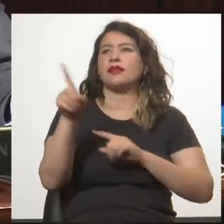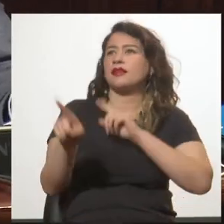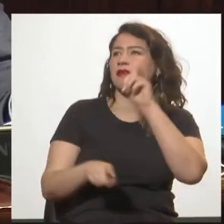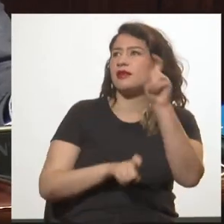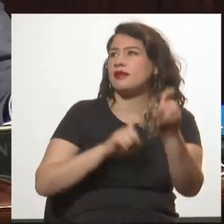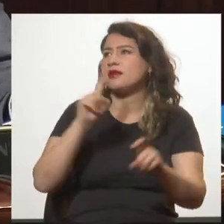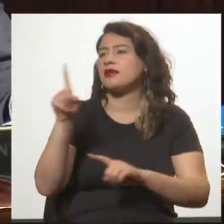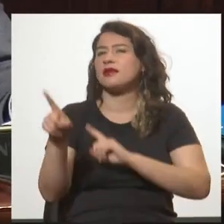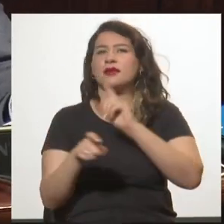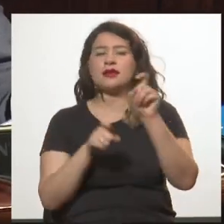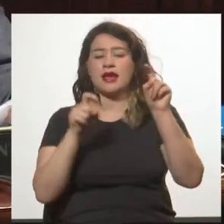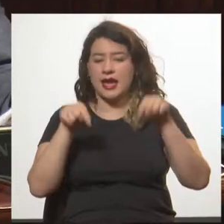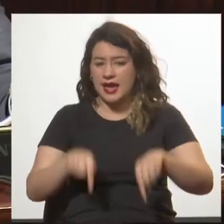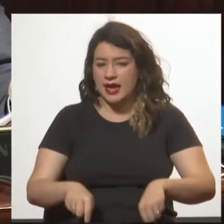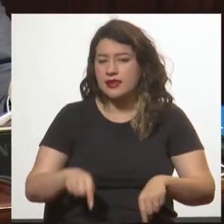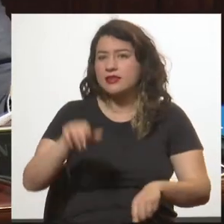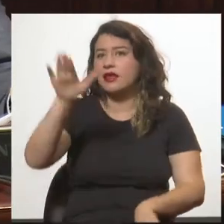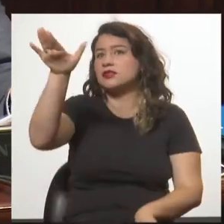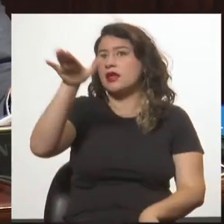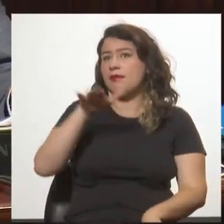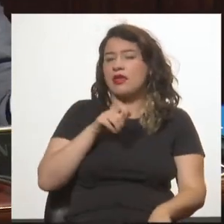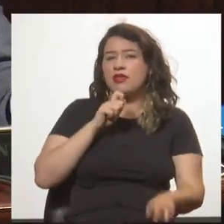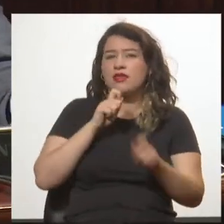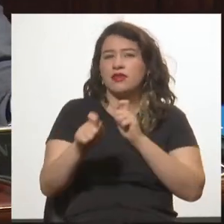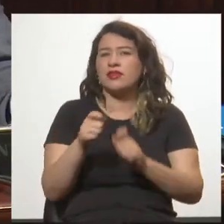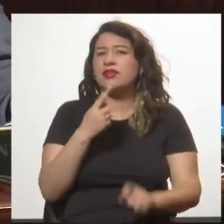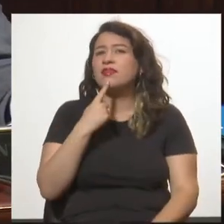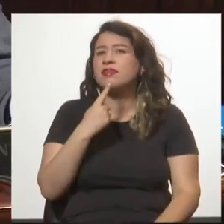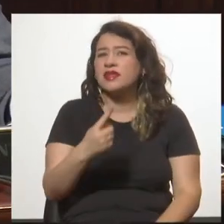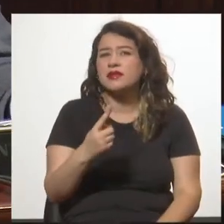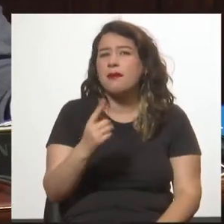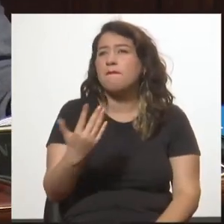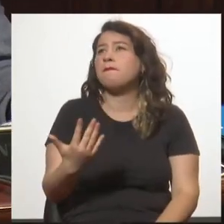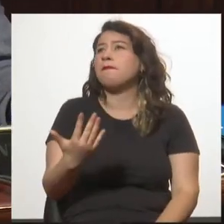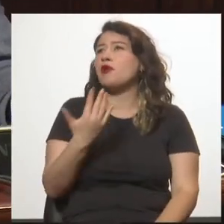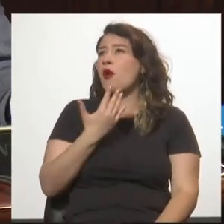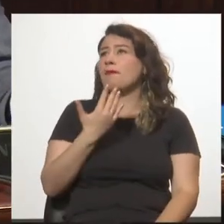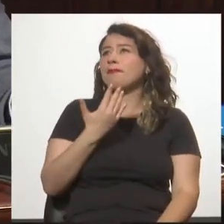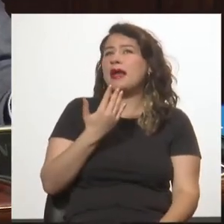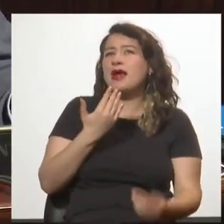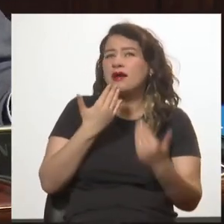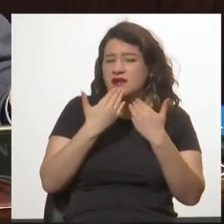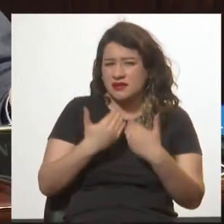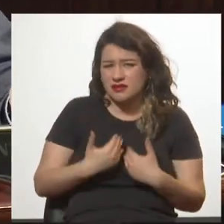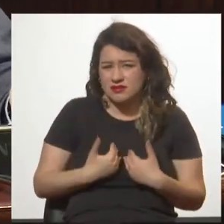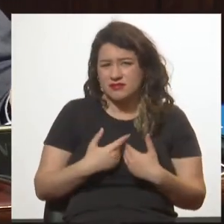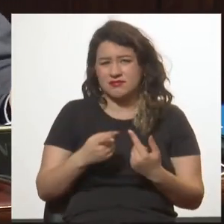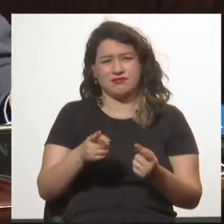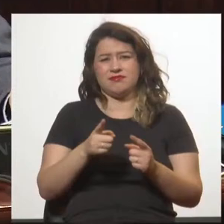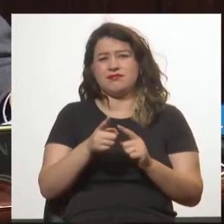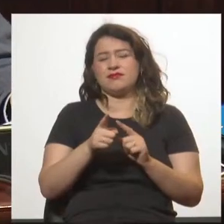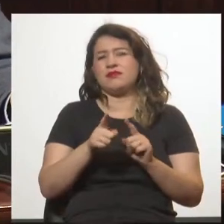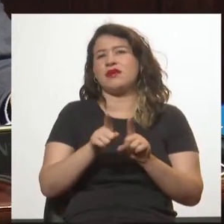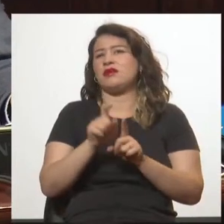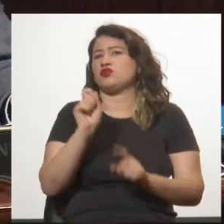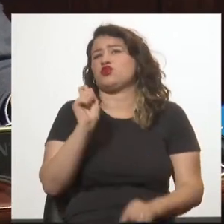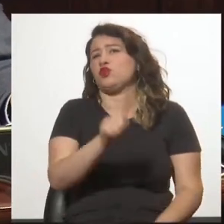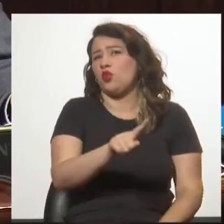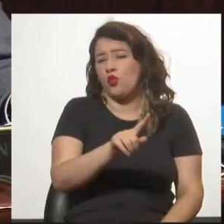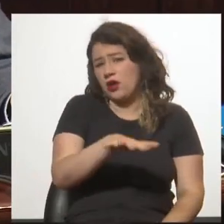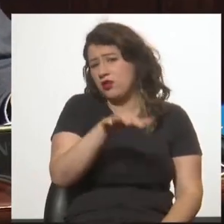esta instancia parlamentaria calificándola de auto interpelación y eso es una interpretación caprichosa